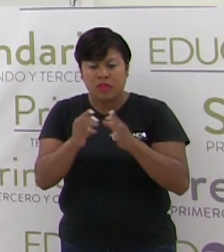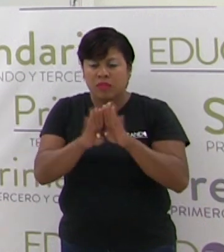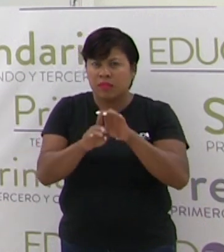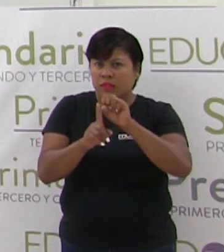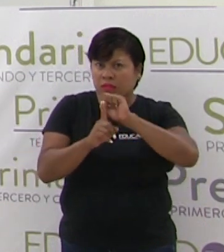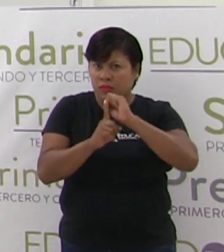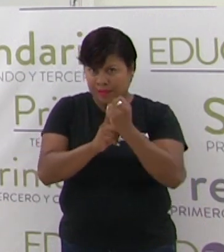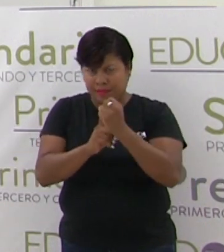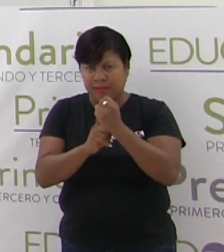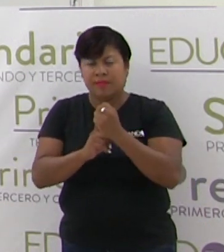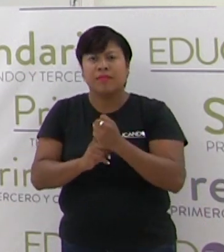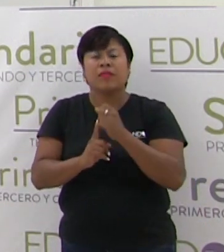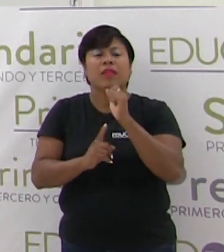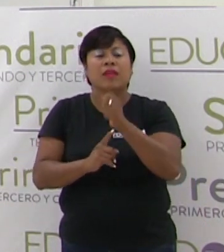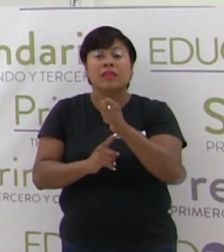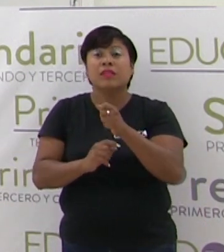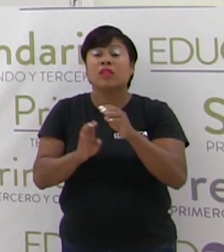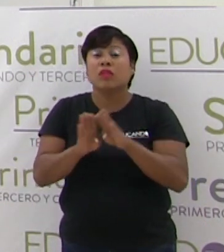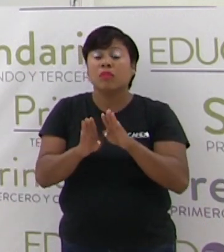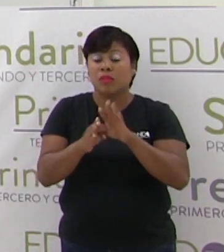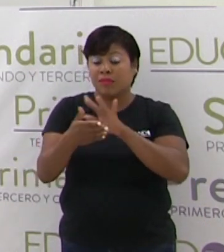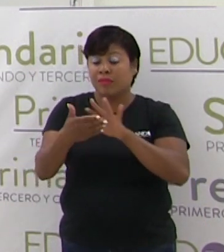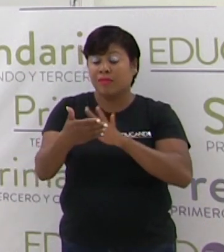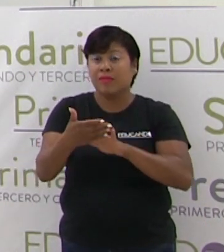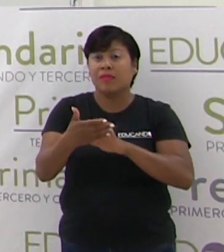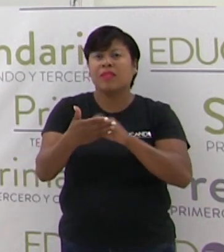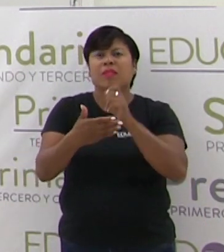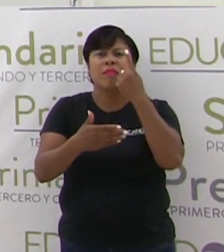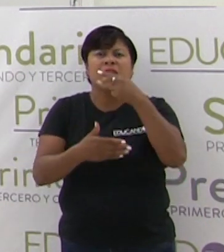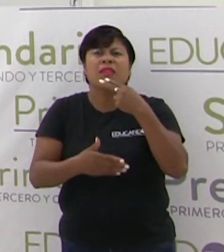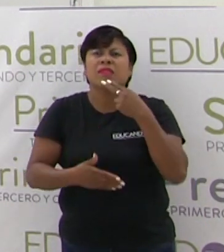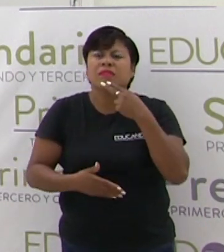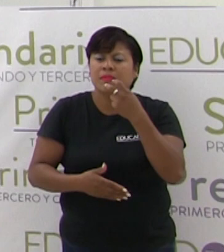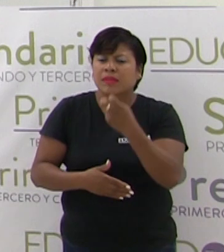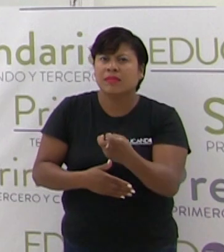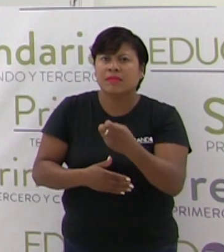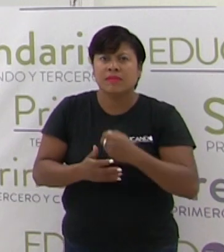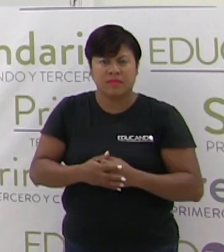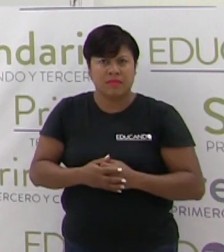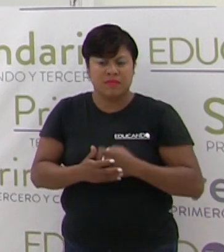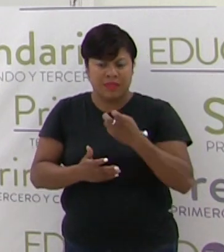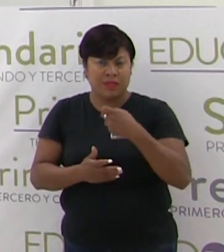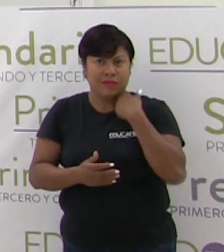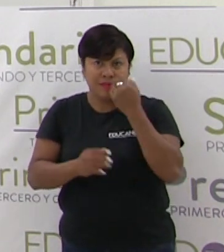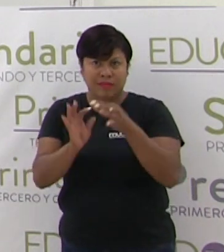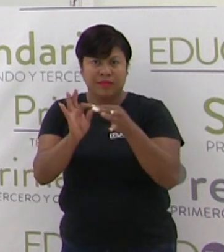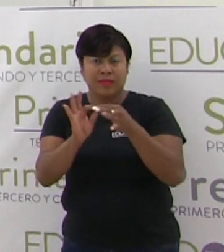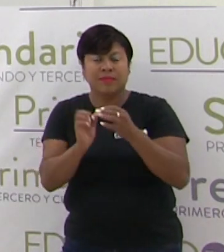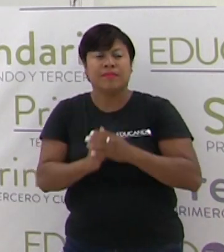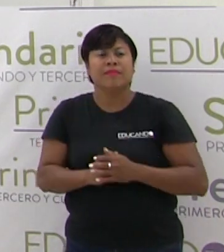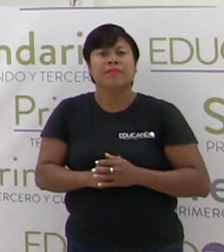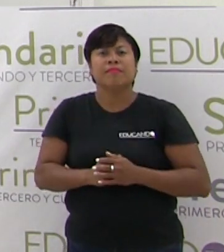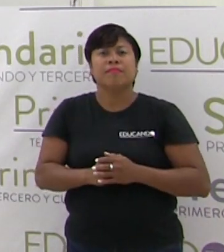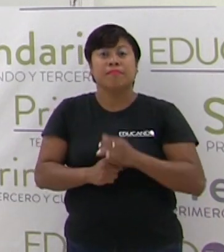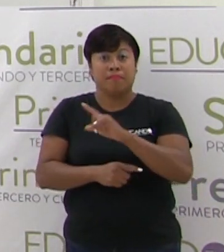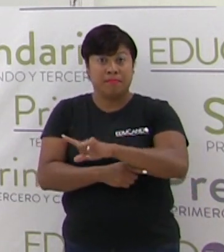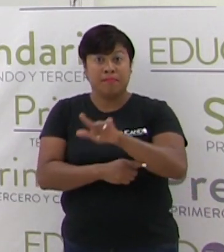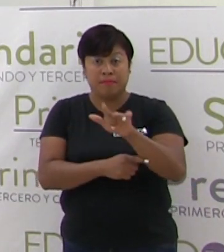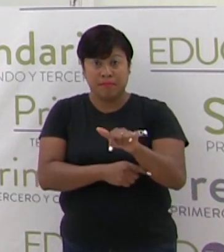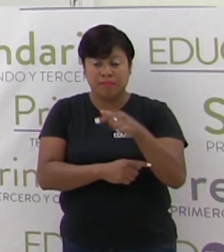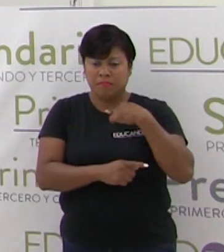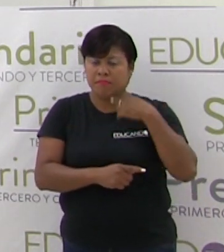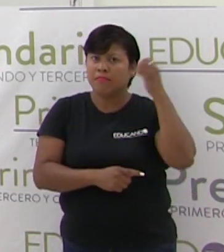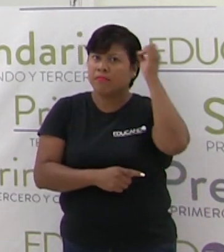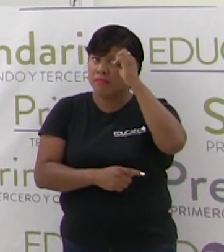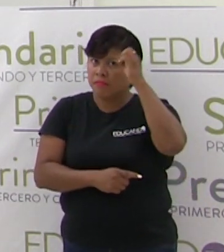función. Cuando digo función de un texto me refiero es ¿para qué sirve este texto? A eso me refiero. Y después